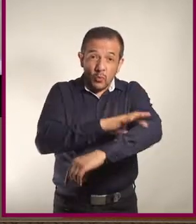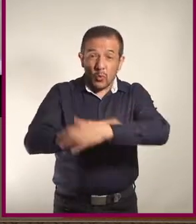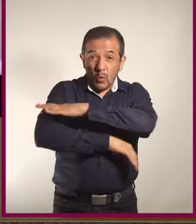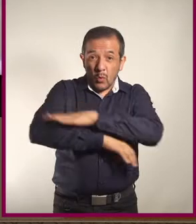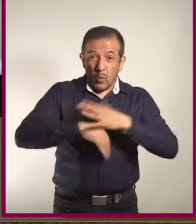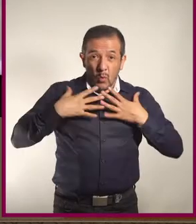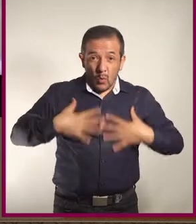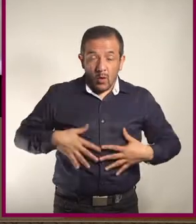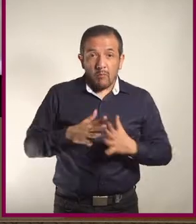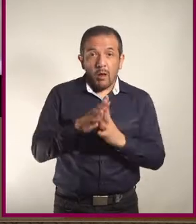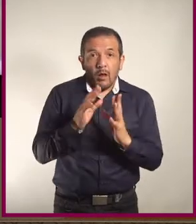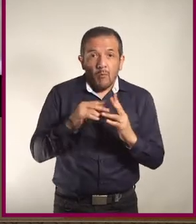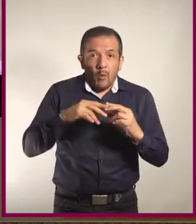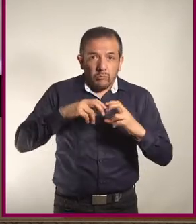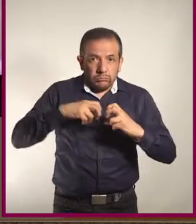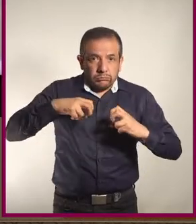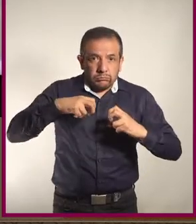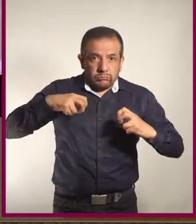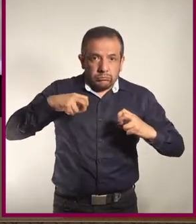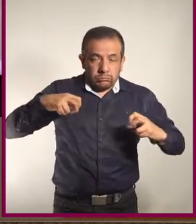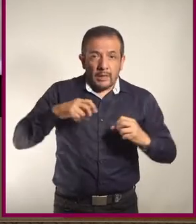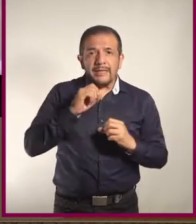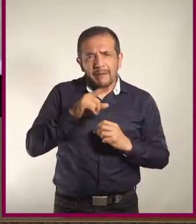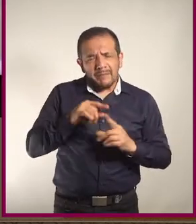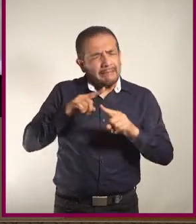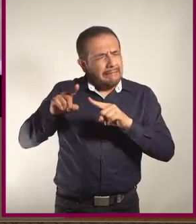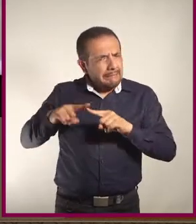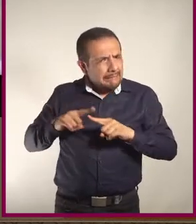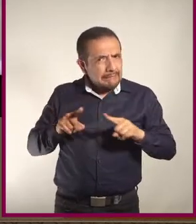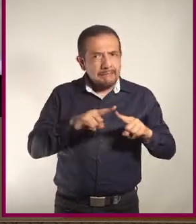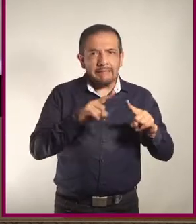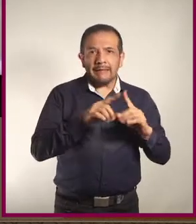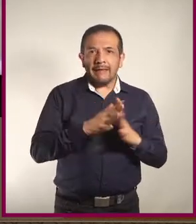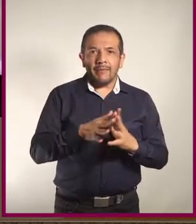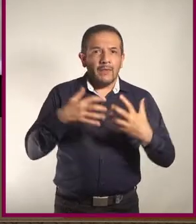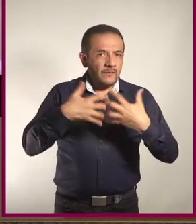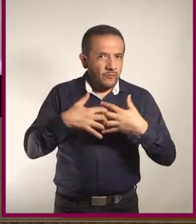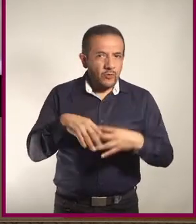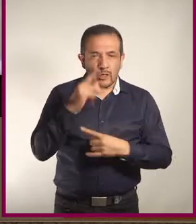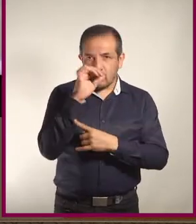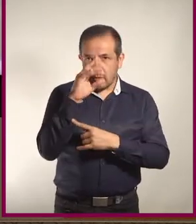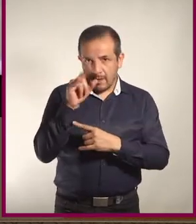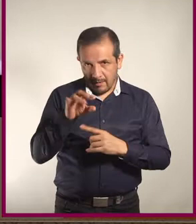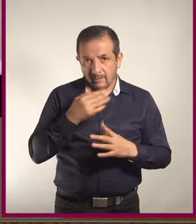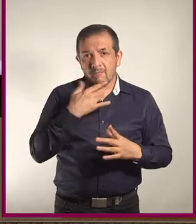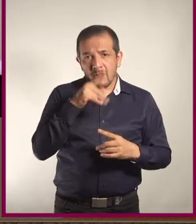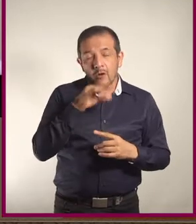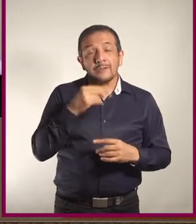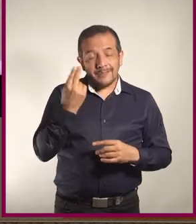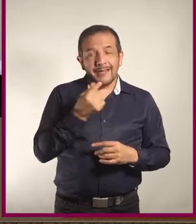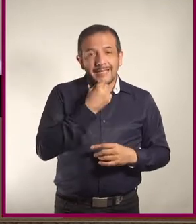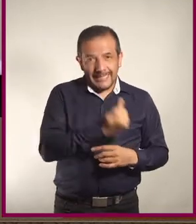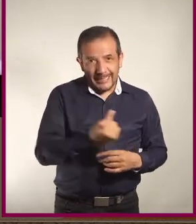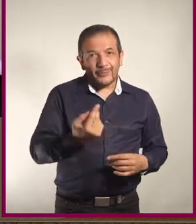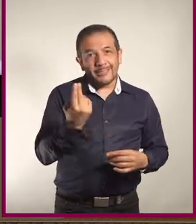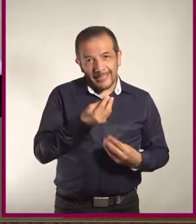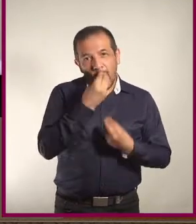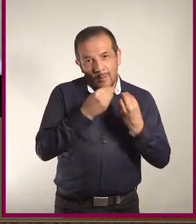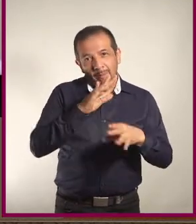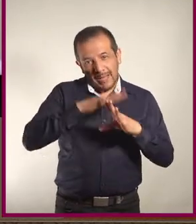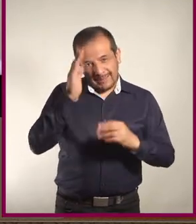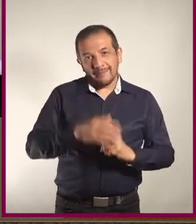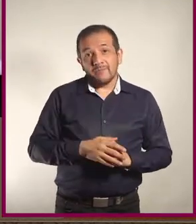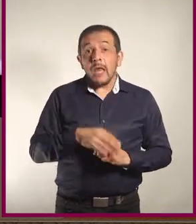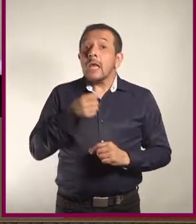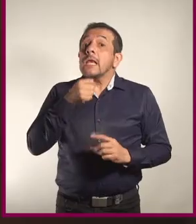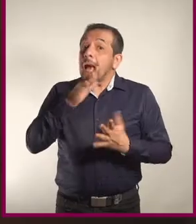que se van gastando y también para muchas otras funciones que tienen las proteínas. Entonces sí requieren un poco más de proteínas